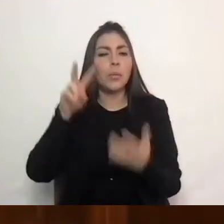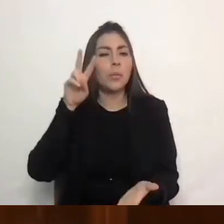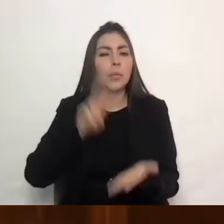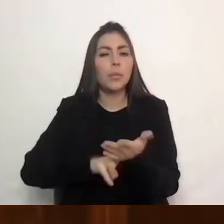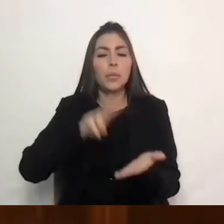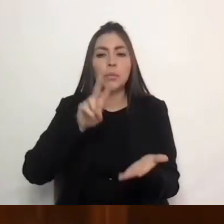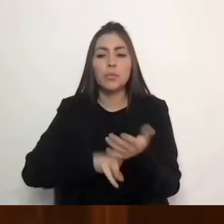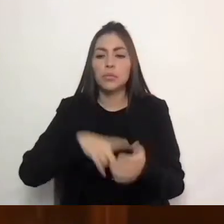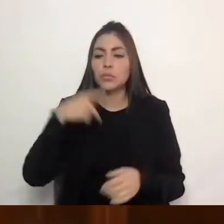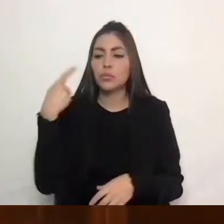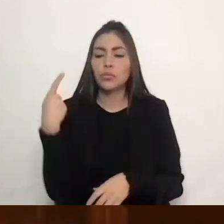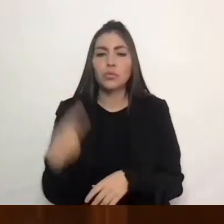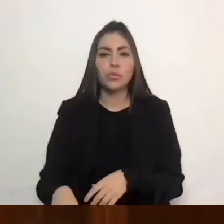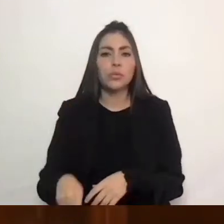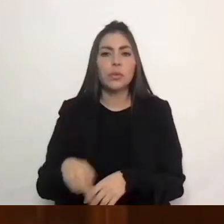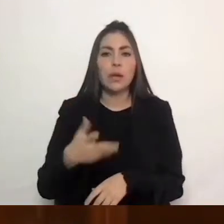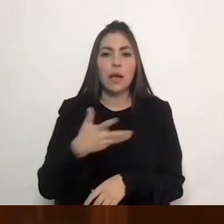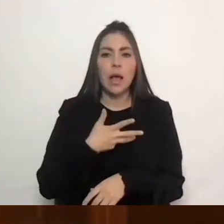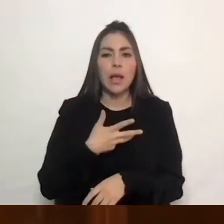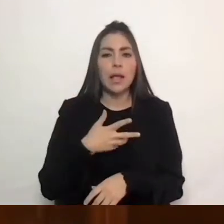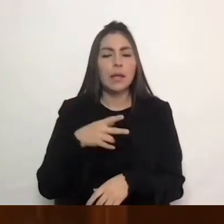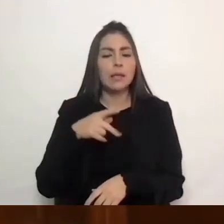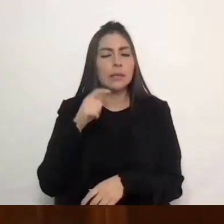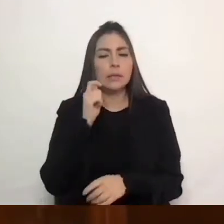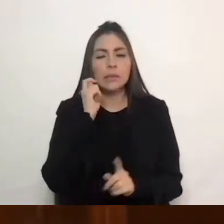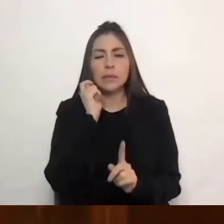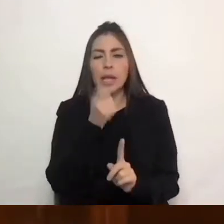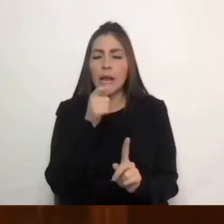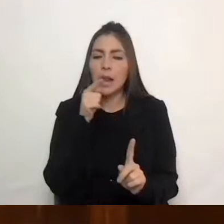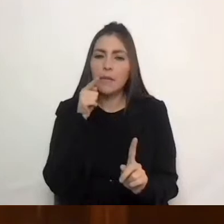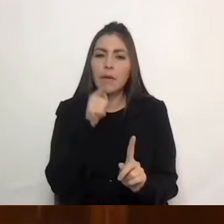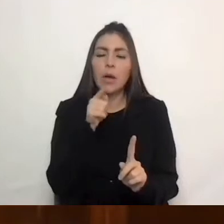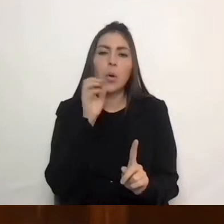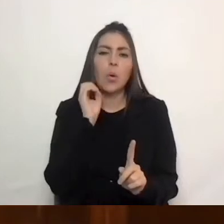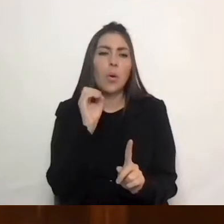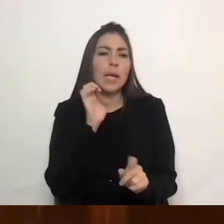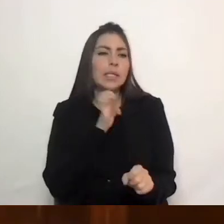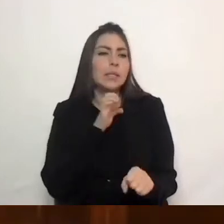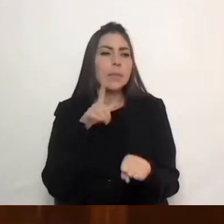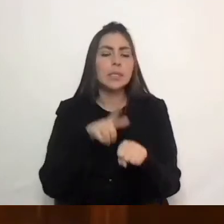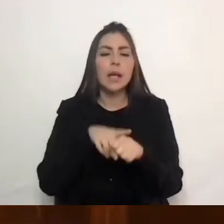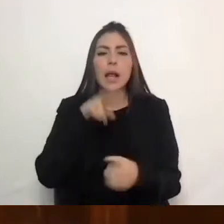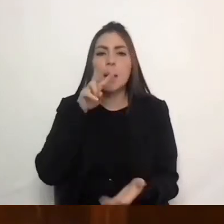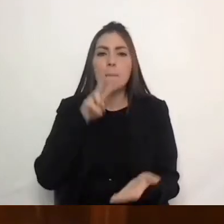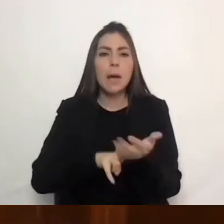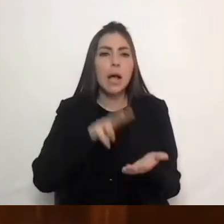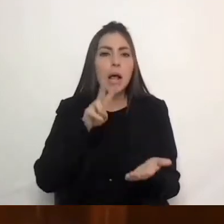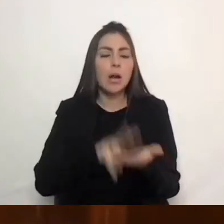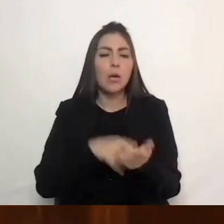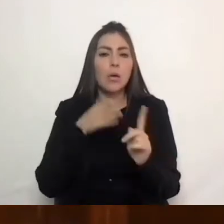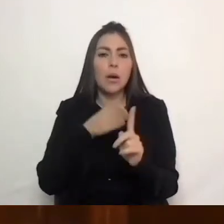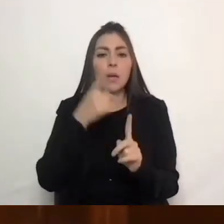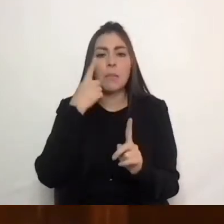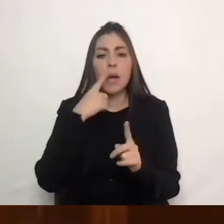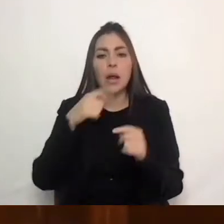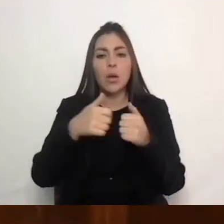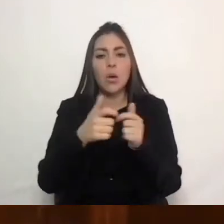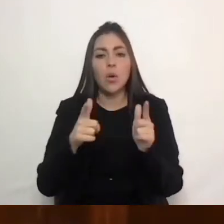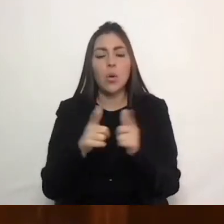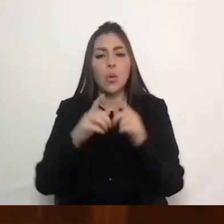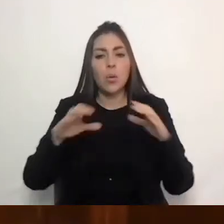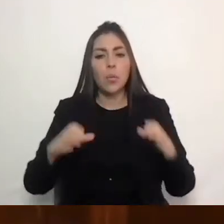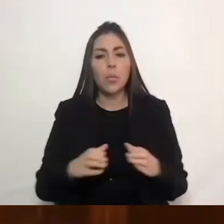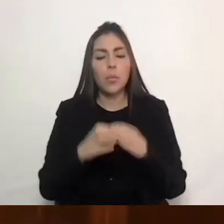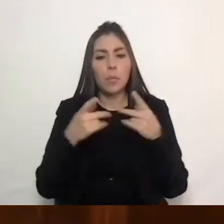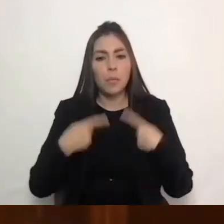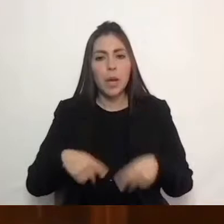poseen un significado y un valor especial o excepcional para un grupo social determinado o para